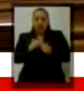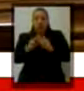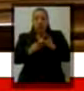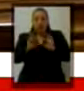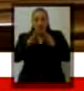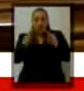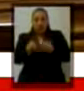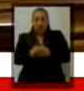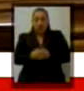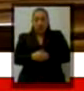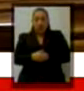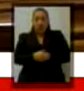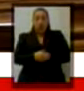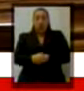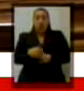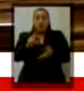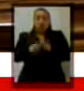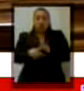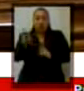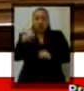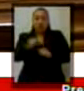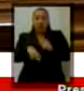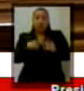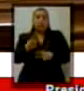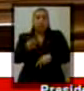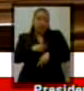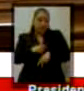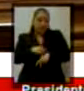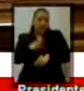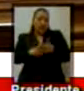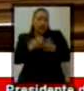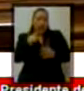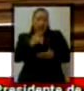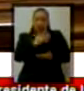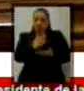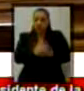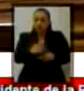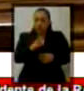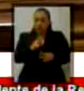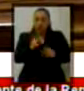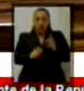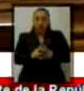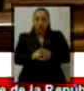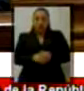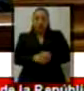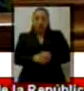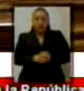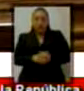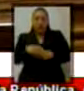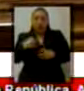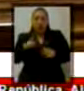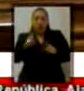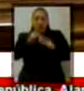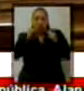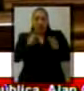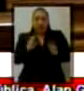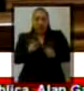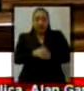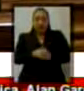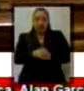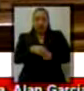familiar. Luego viene la segunda fase, que es del incidente agudo de la agresión. Ya hay un descontrol.